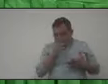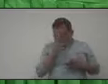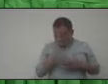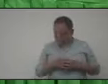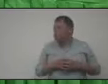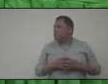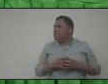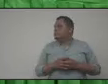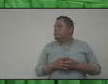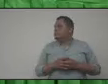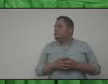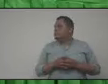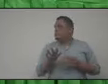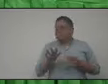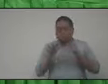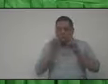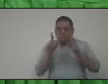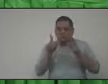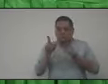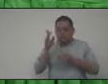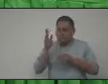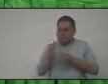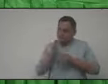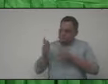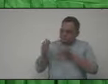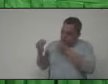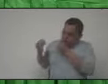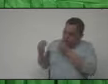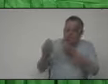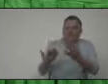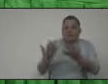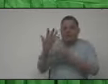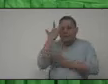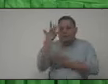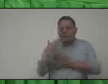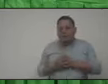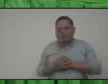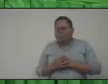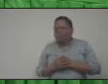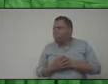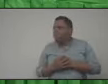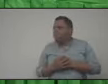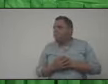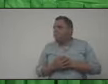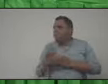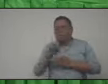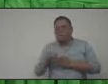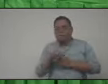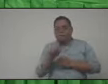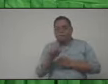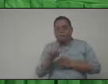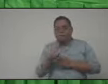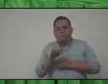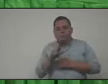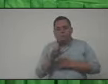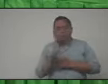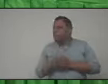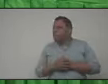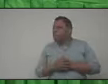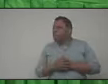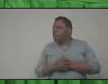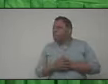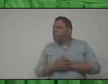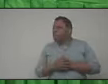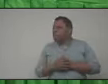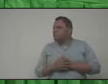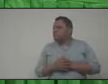pero detrás de esa sorpresa viene una bendición inmensa porque pues Sarita, ahí sí como el cuento. Sara, ha sido una bendición.